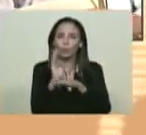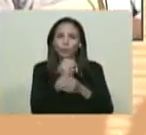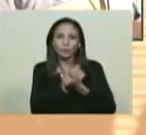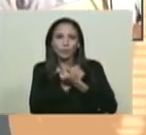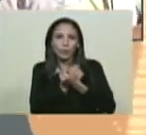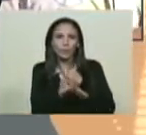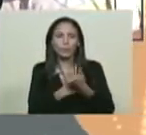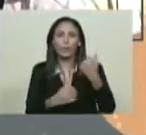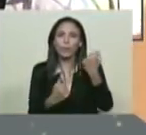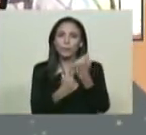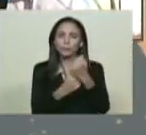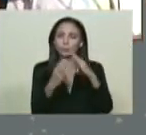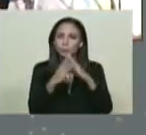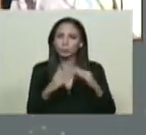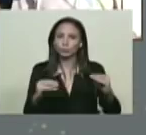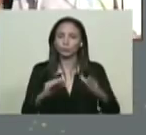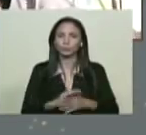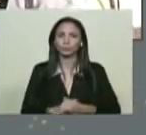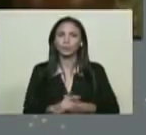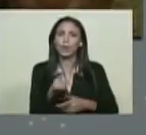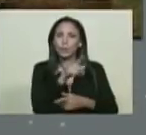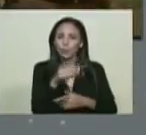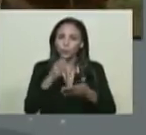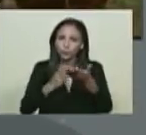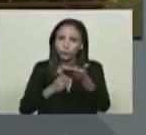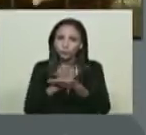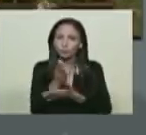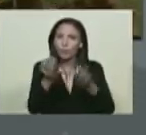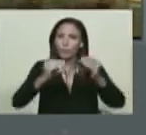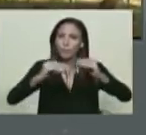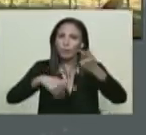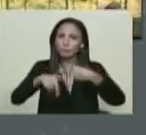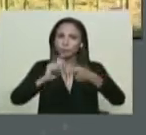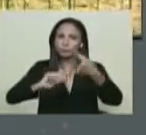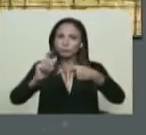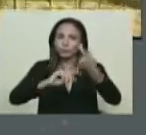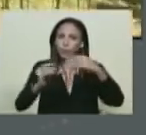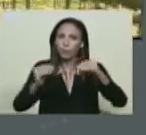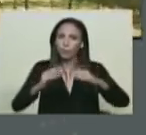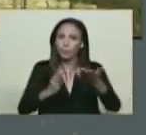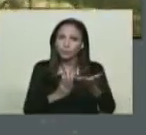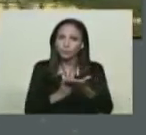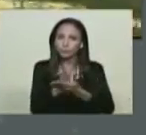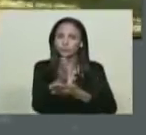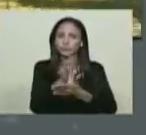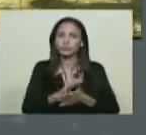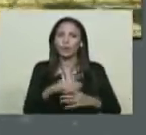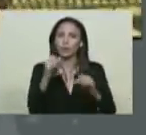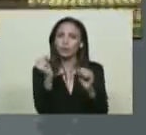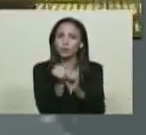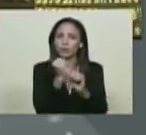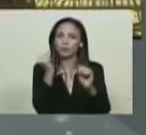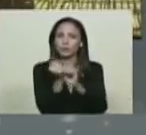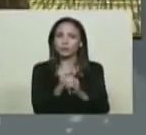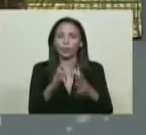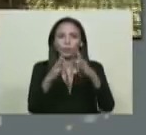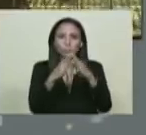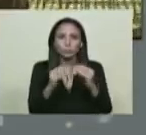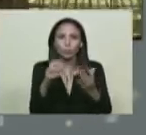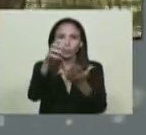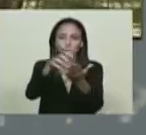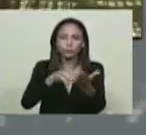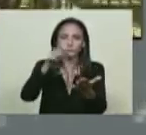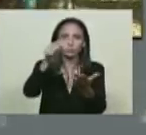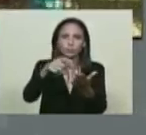apoyo. Para que ustedes sigan multiplicando los frutos de su trabajo, de su cosecha permanente.